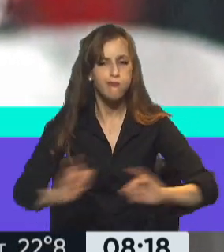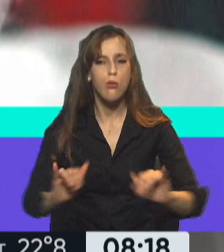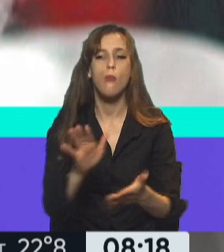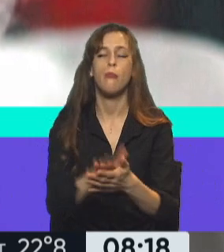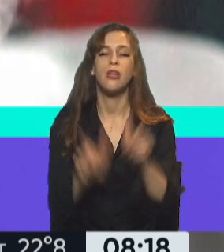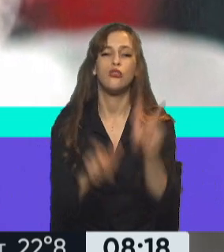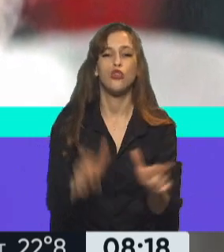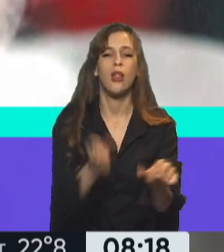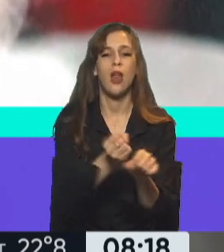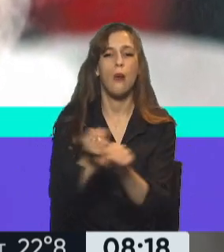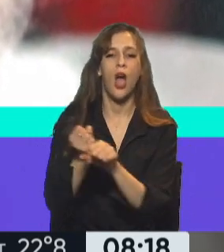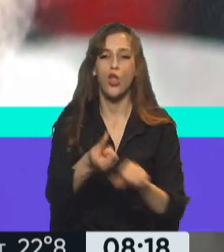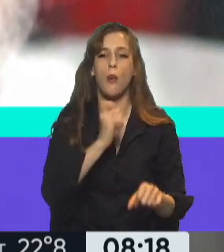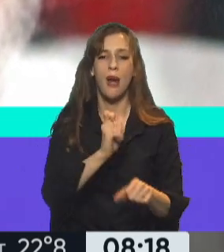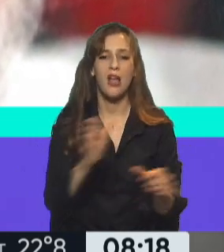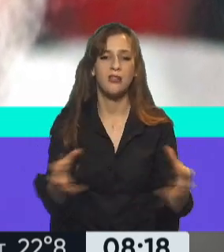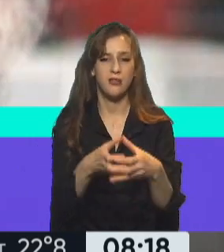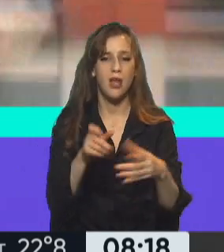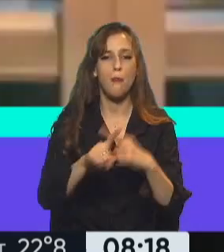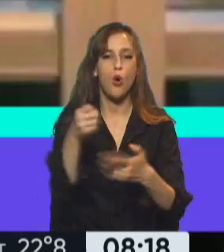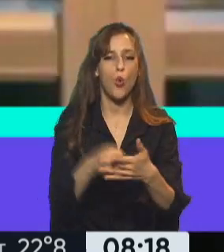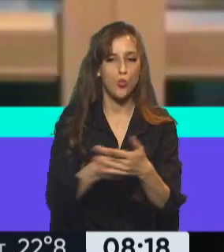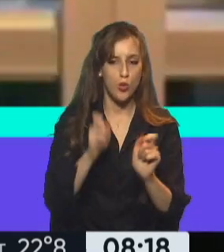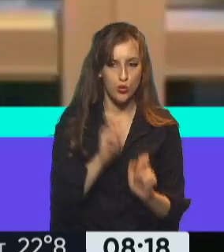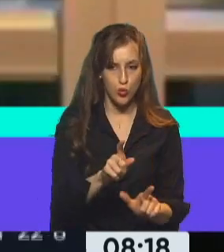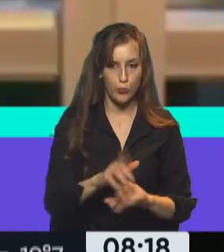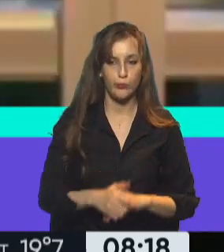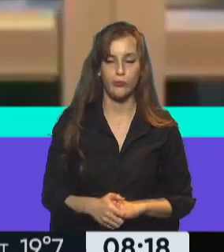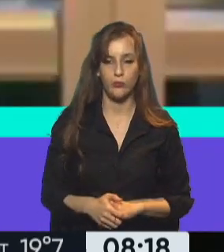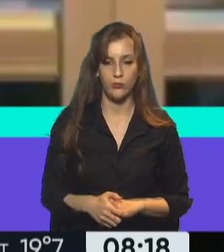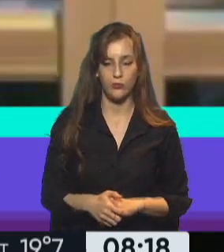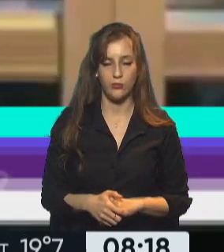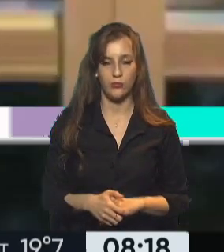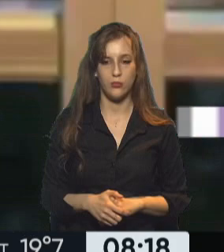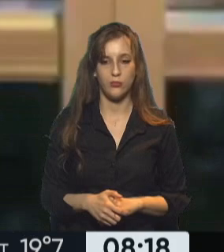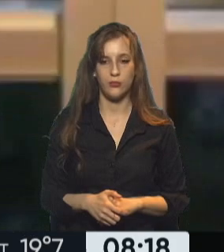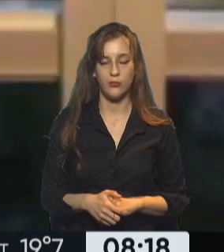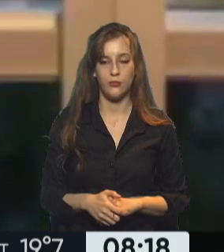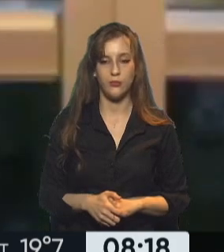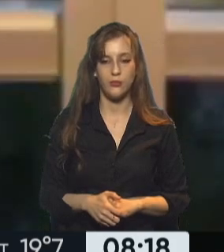prensa en sus colectivos y luchas, añadieron desde la organización sindical.